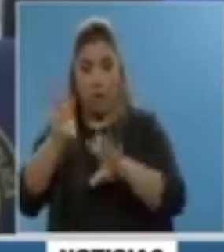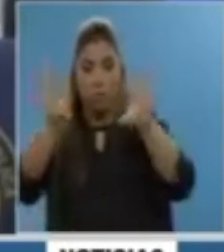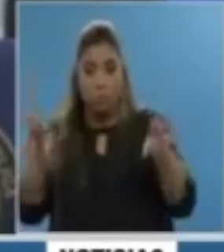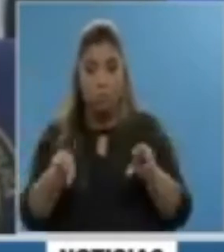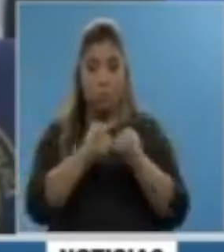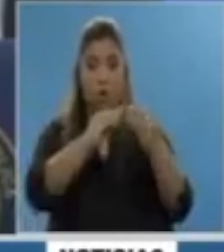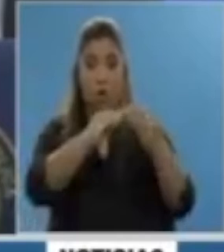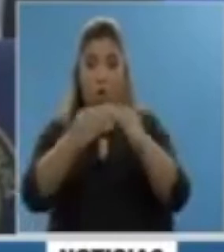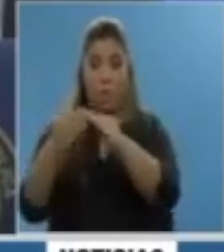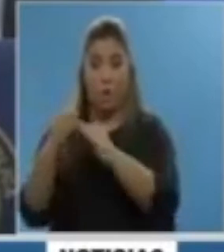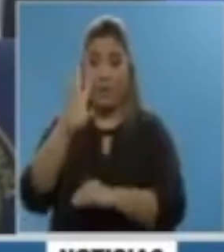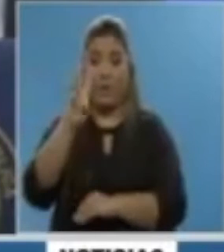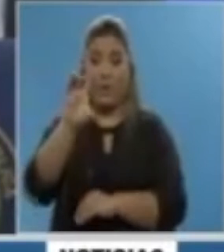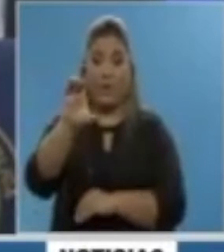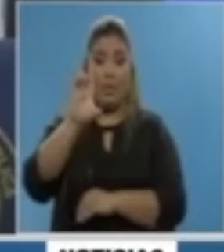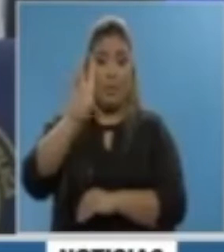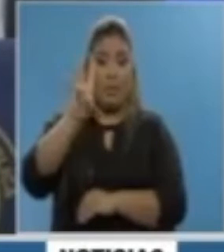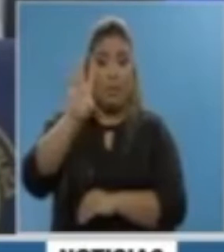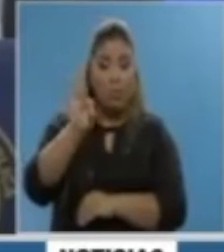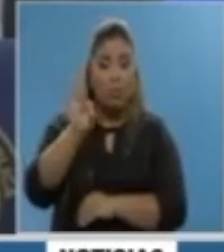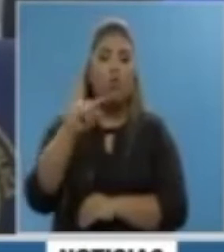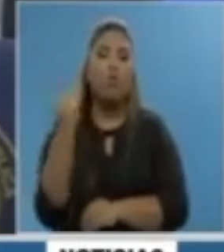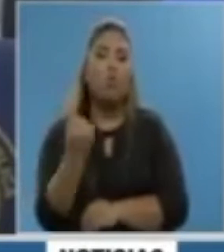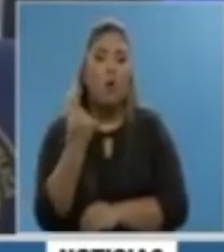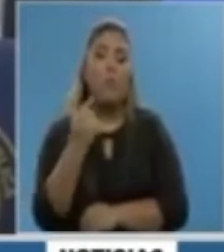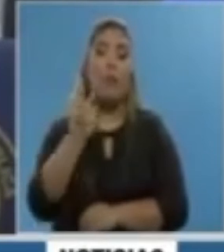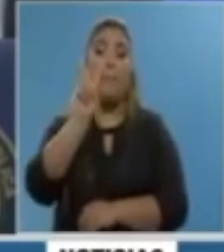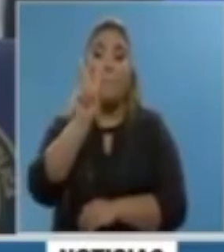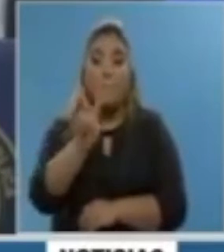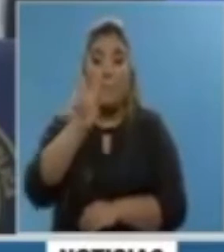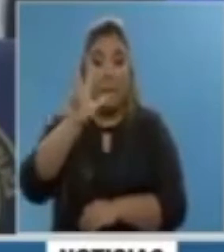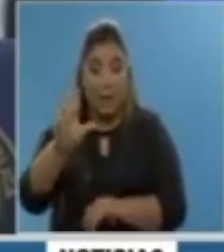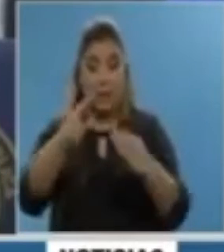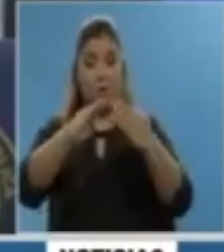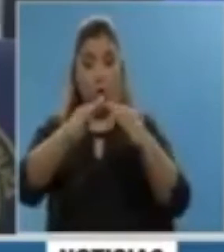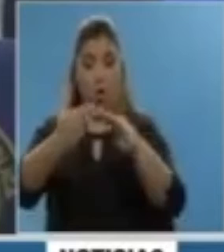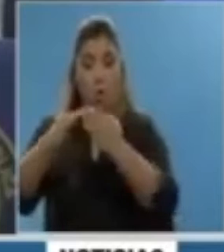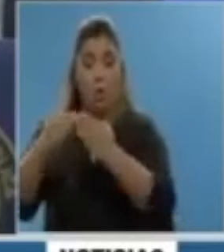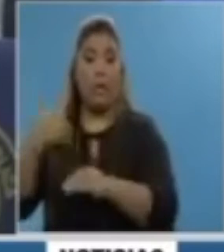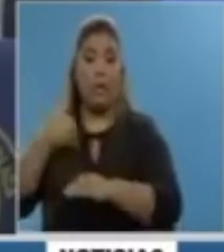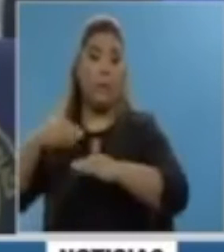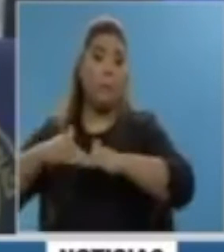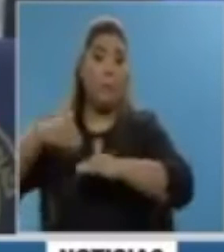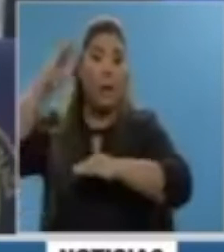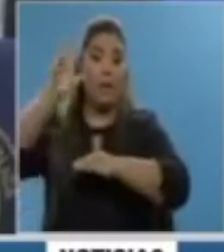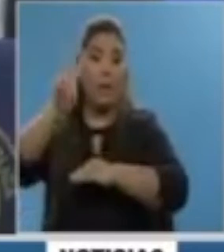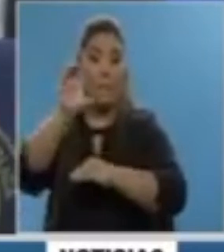tenemos, que son 679, solamente 23 reportaron más de 20